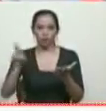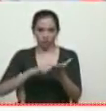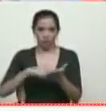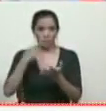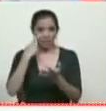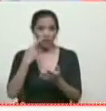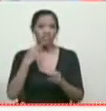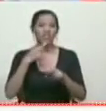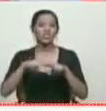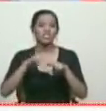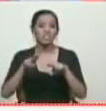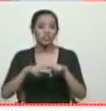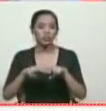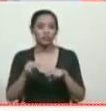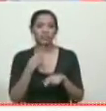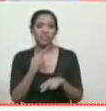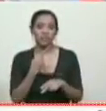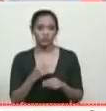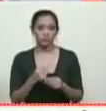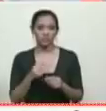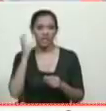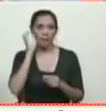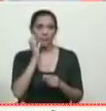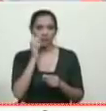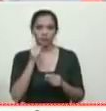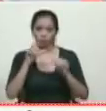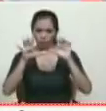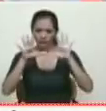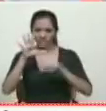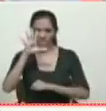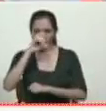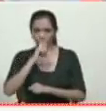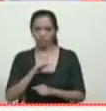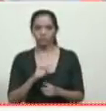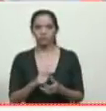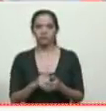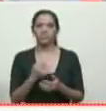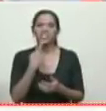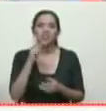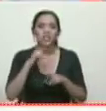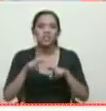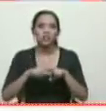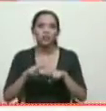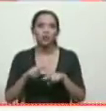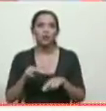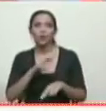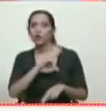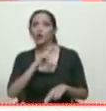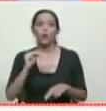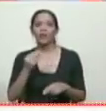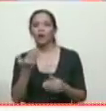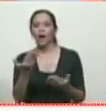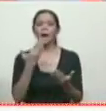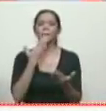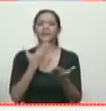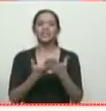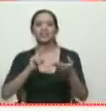que dijo ese niño, que el mismo Capriles le dice que tiene 15 años. ¿Qué dijo el niño? No vengas a pedir paz para